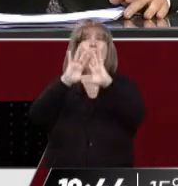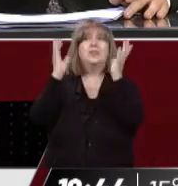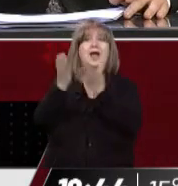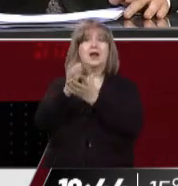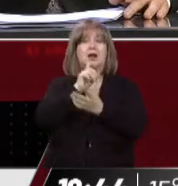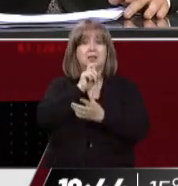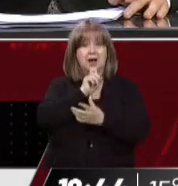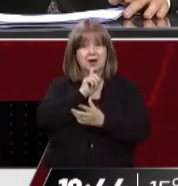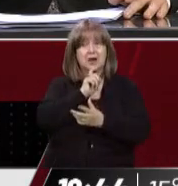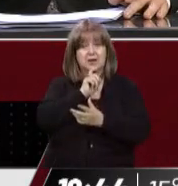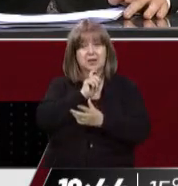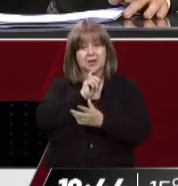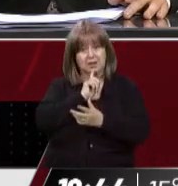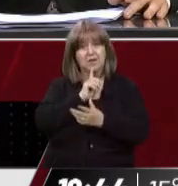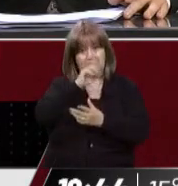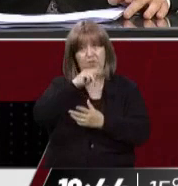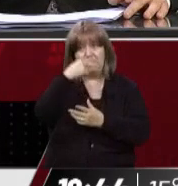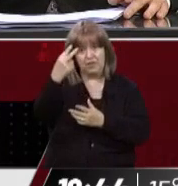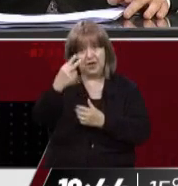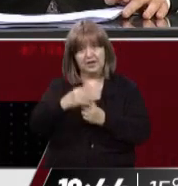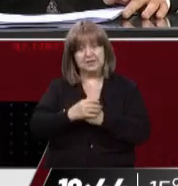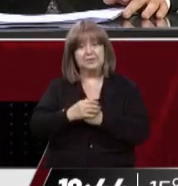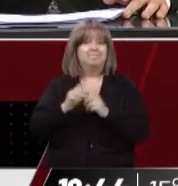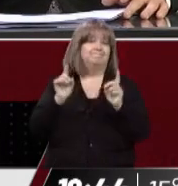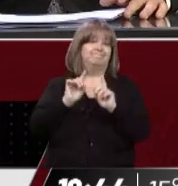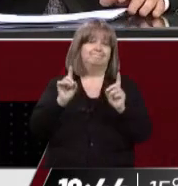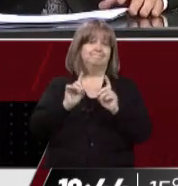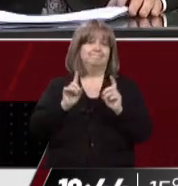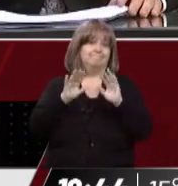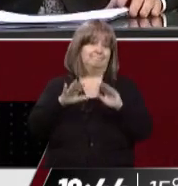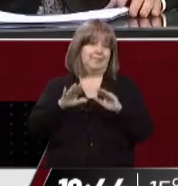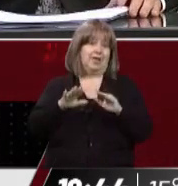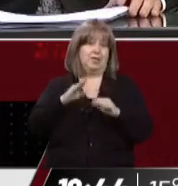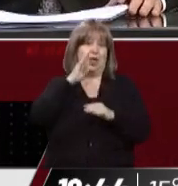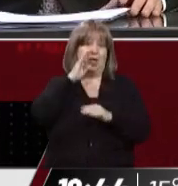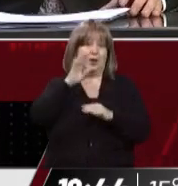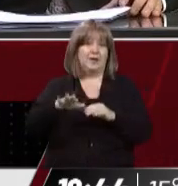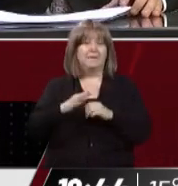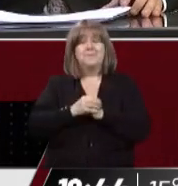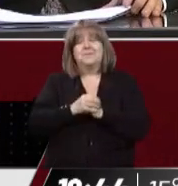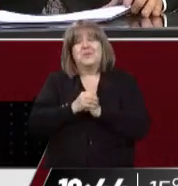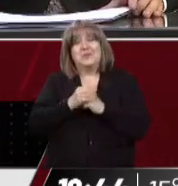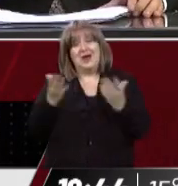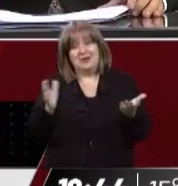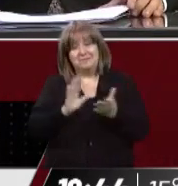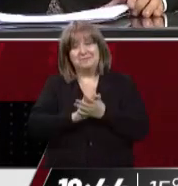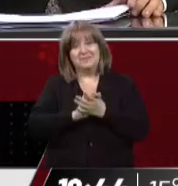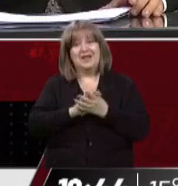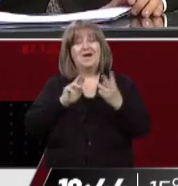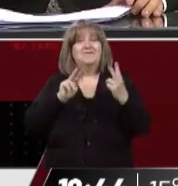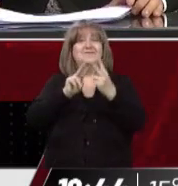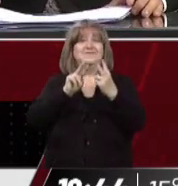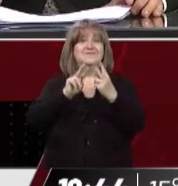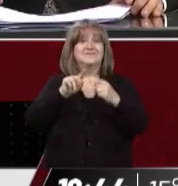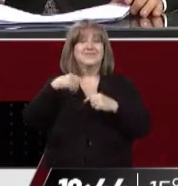selección en otro partido de los que se vienen. No. Bien. Bueno, hasta la próxima vez que tengas a Lionel